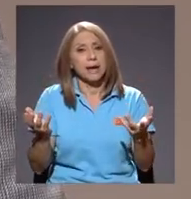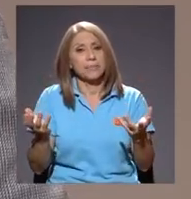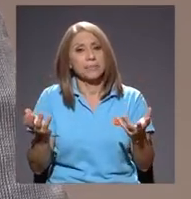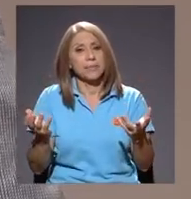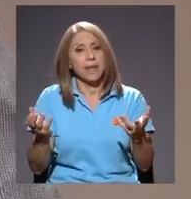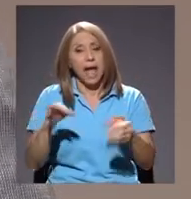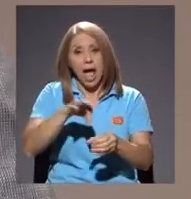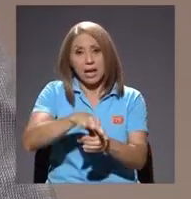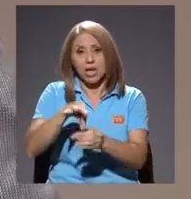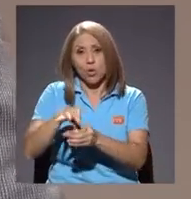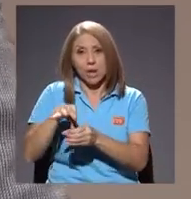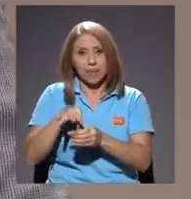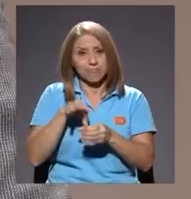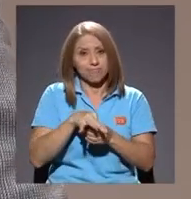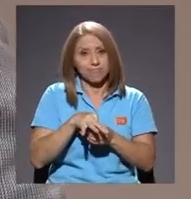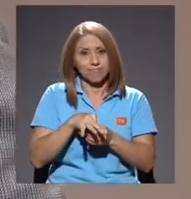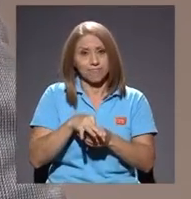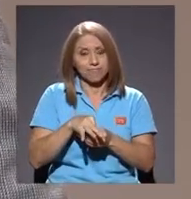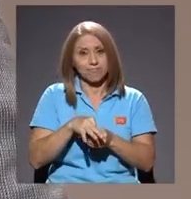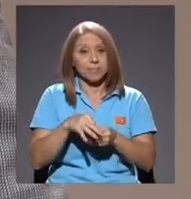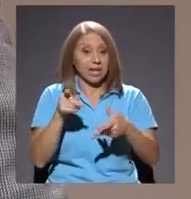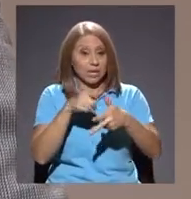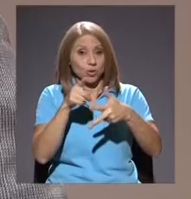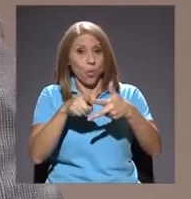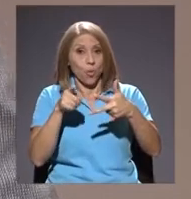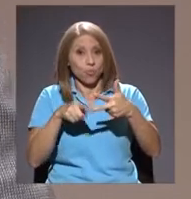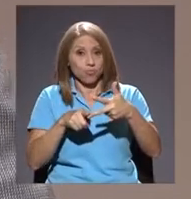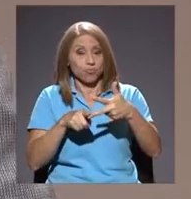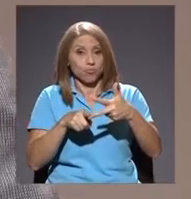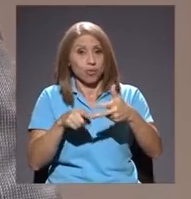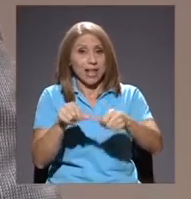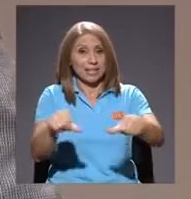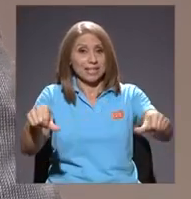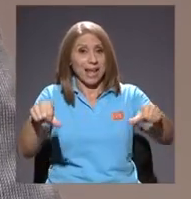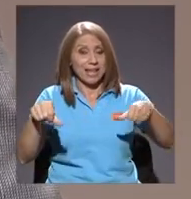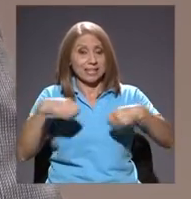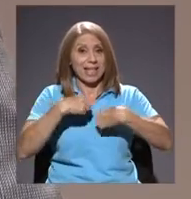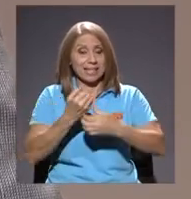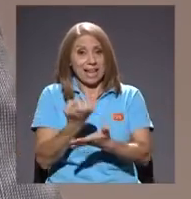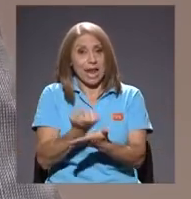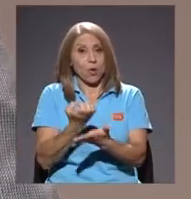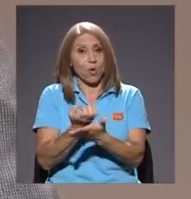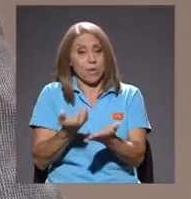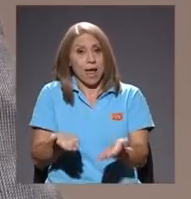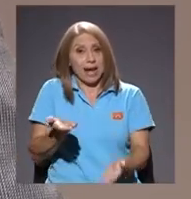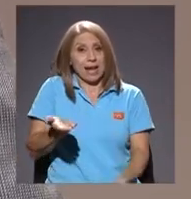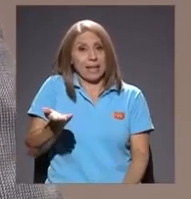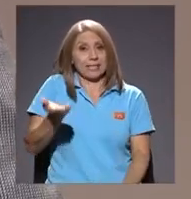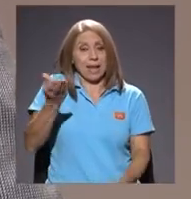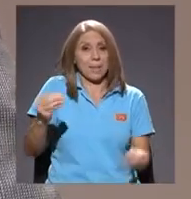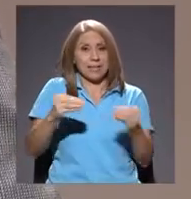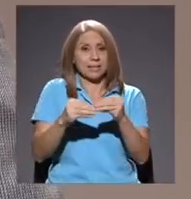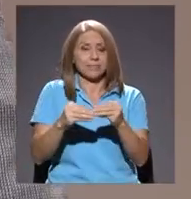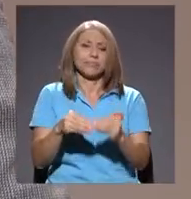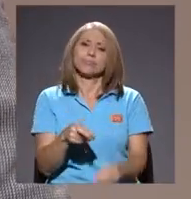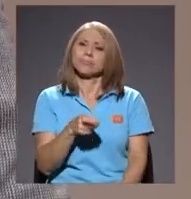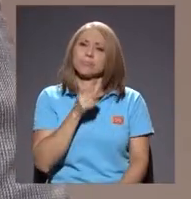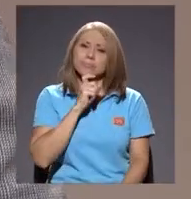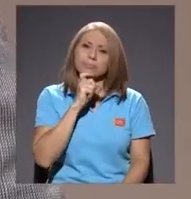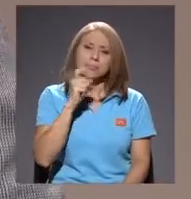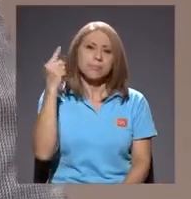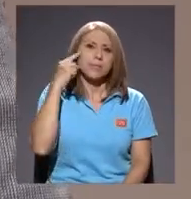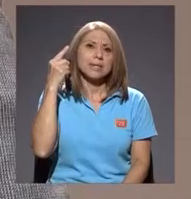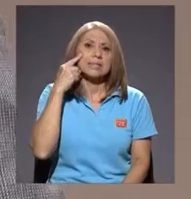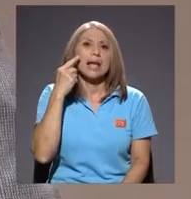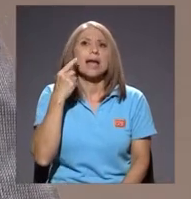agrícola que son básicamente los dos sectores que estarían haciendo que la economía crezca más y es difícil pensar que una situación de mayores